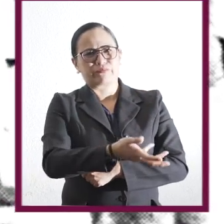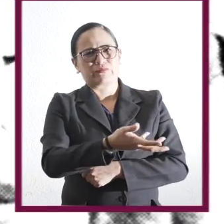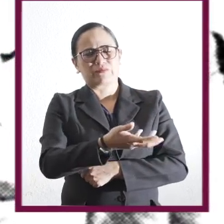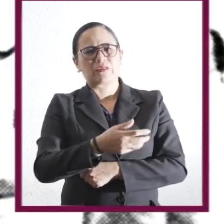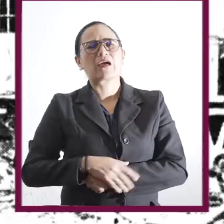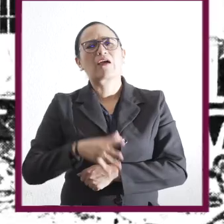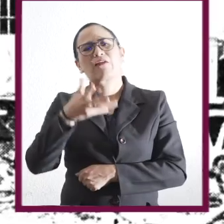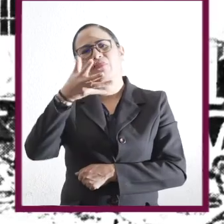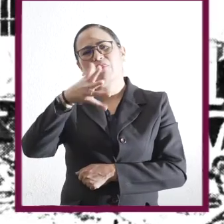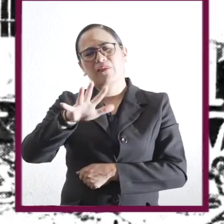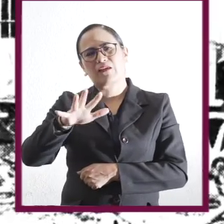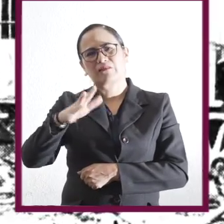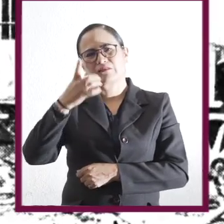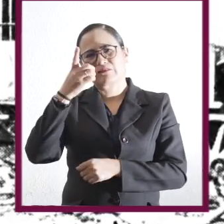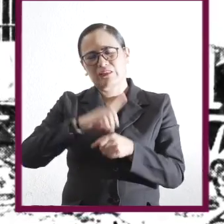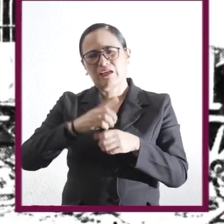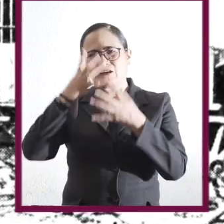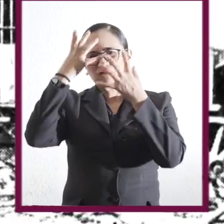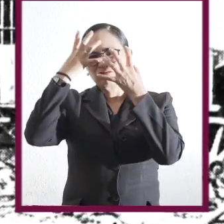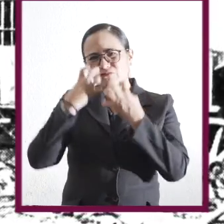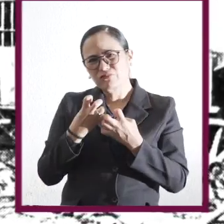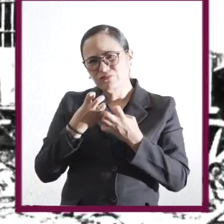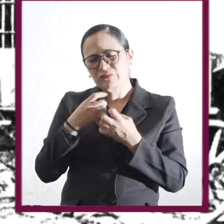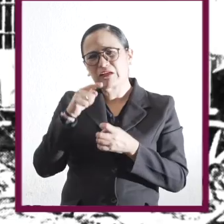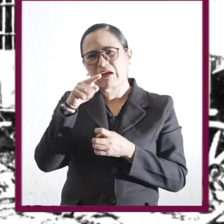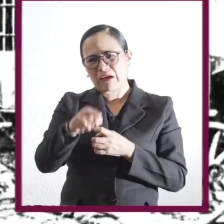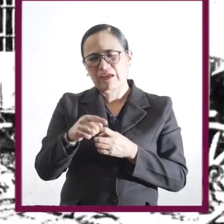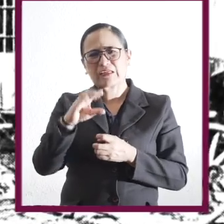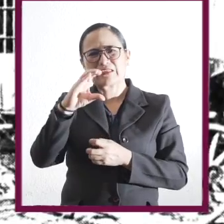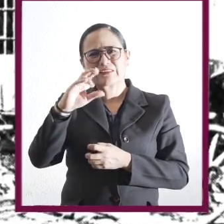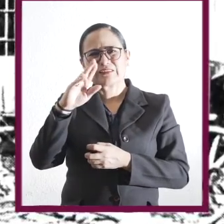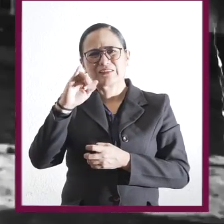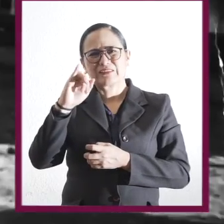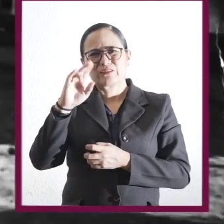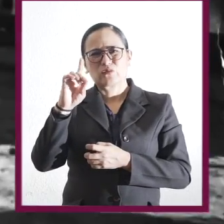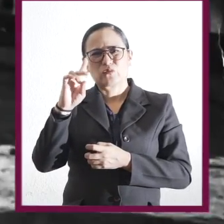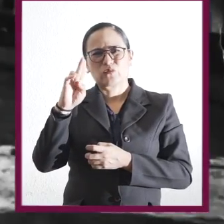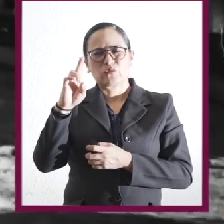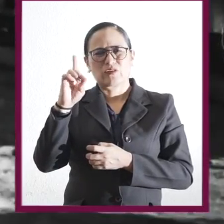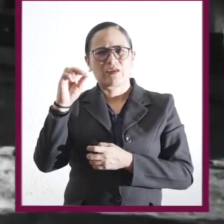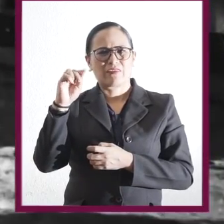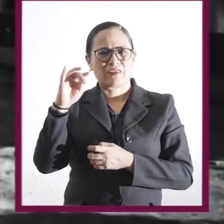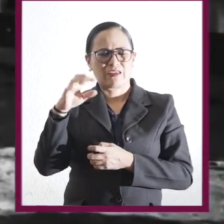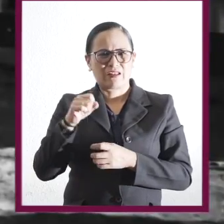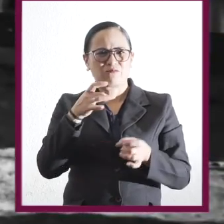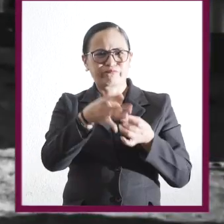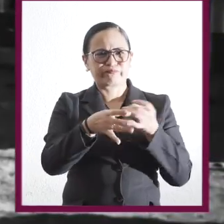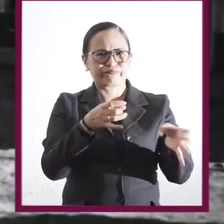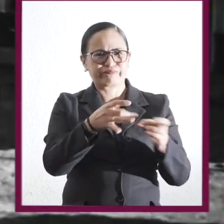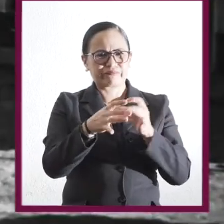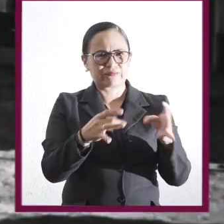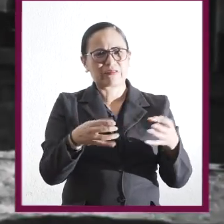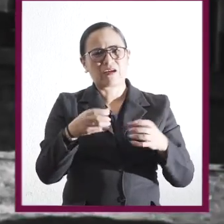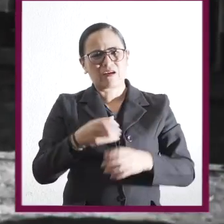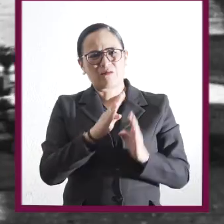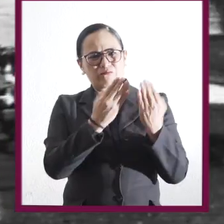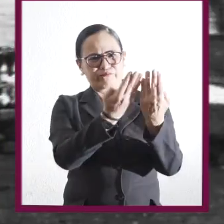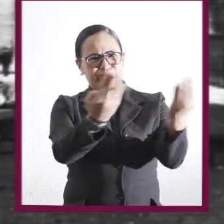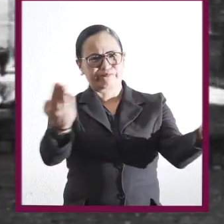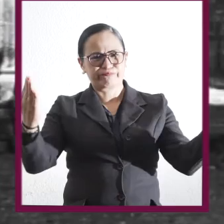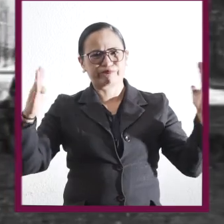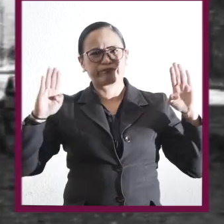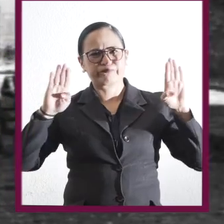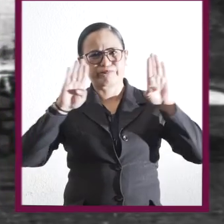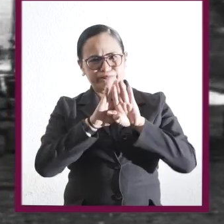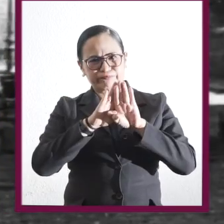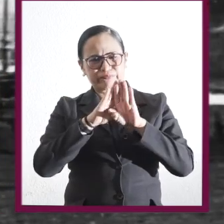Decena Trágica. Las fuerzas de Félix Díaz tomaron la Ciudadela en febrero, colocando barricadas en las calles aledañas,